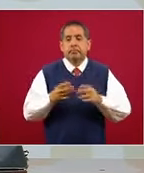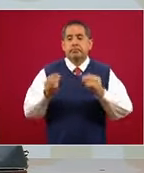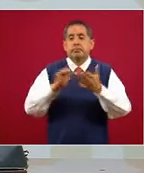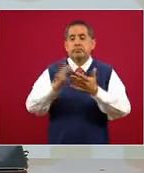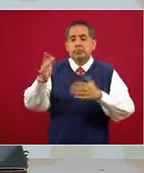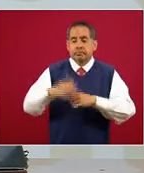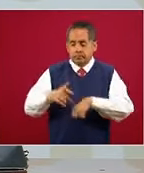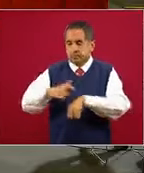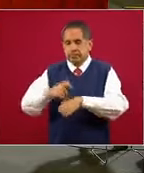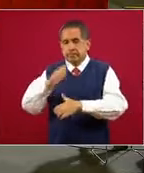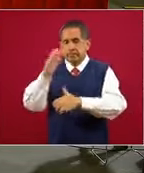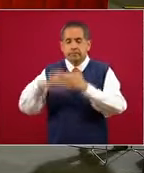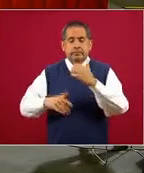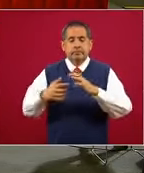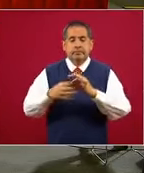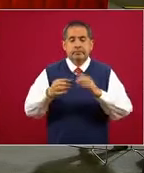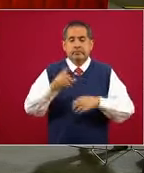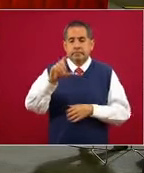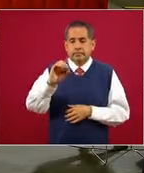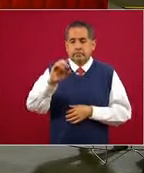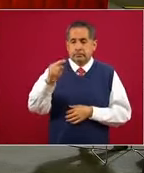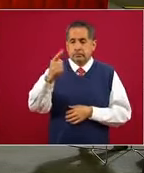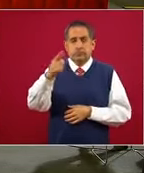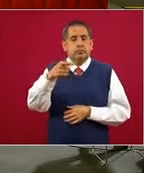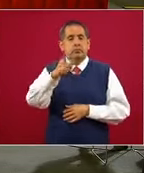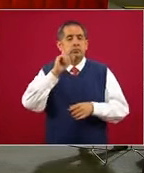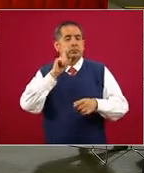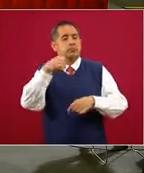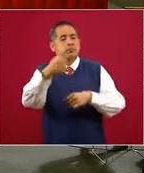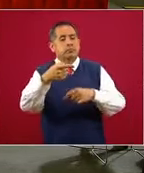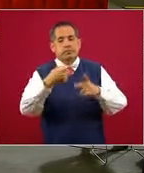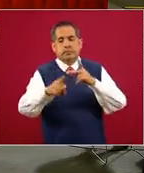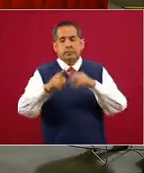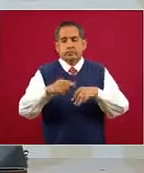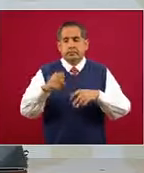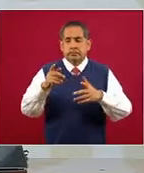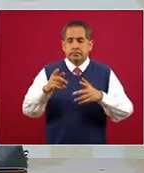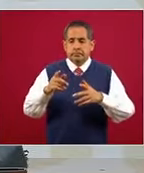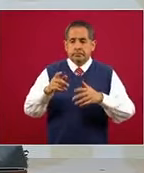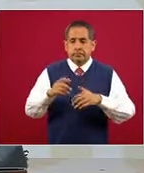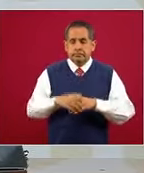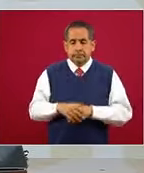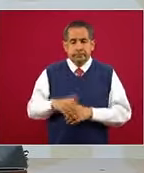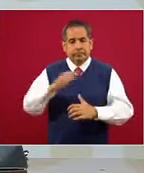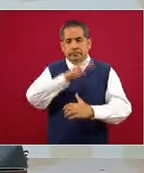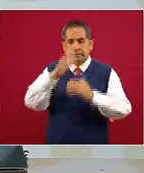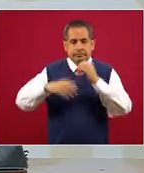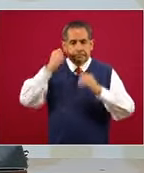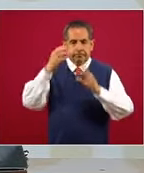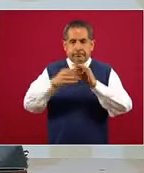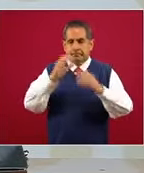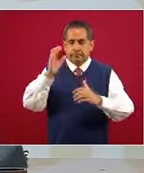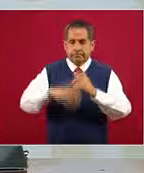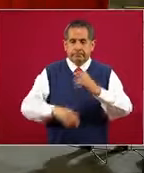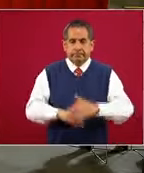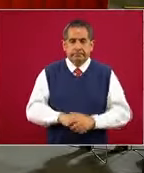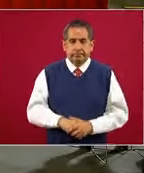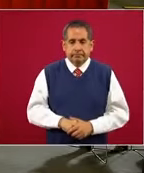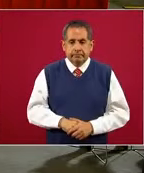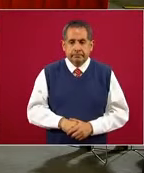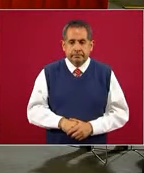gracias, se nos acaba el tiempo, son las 20:01, usted empieza mañana y aquí acaba la conferencia.